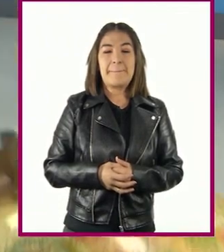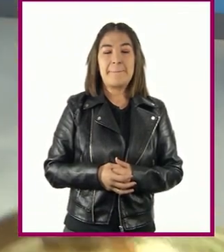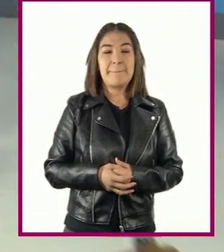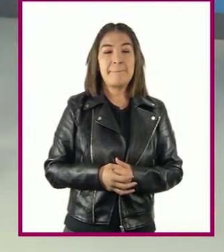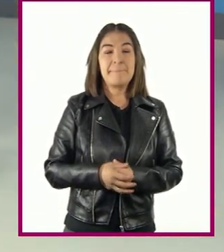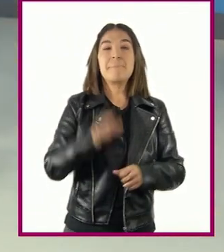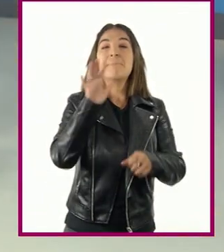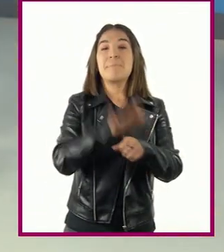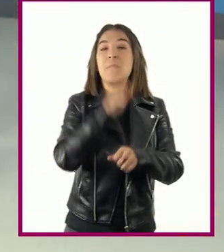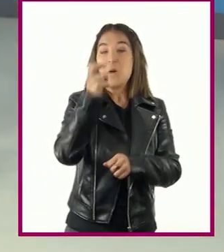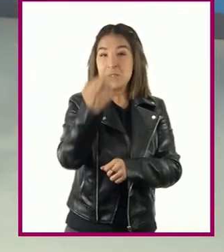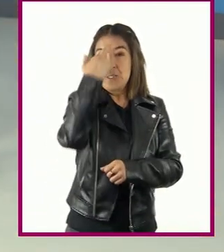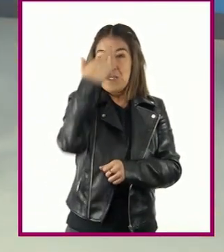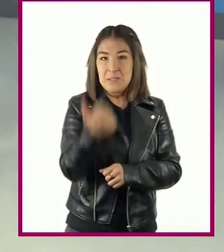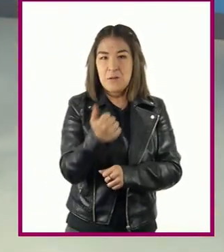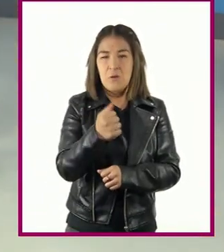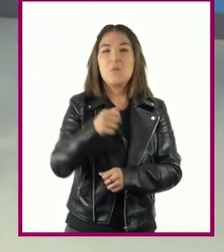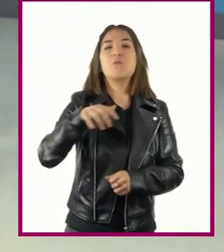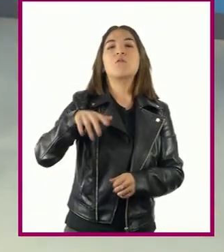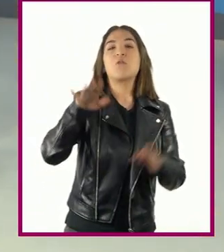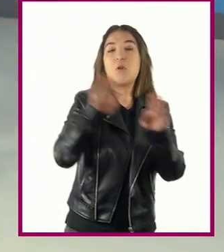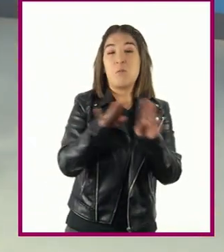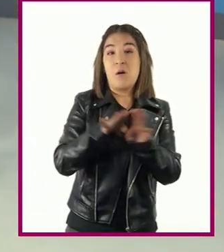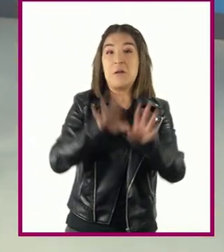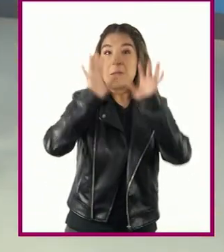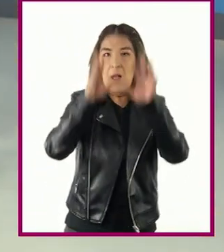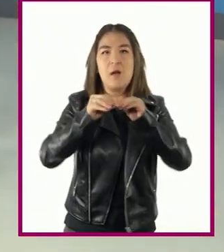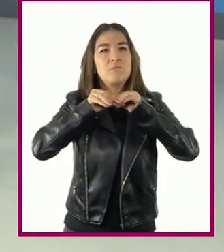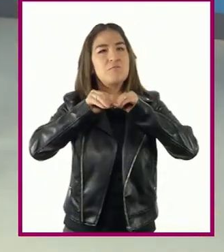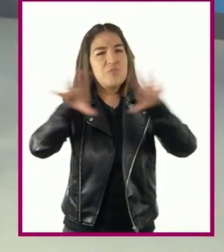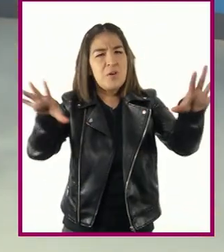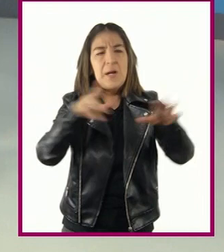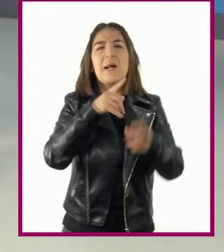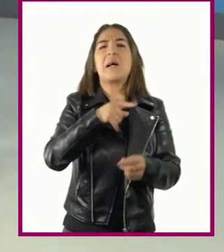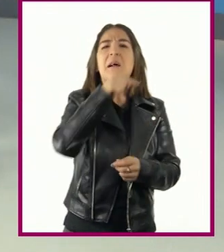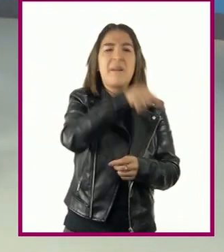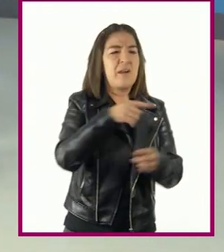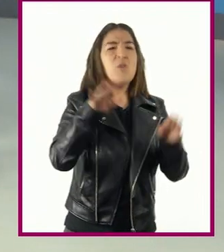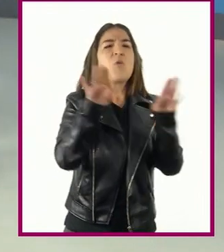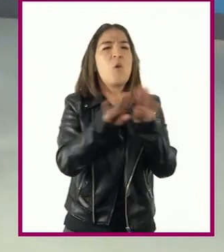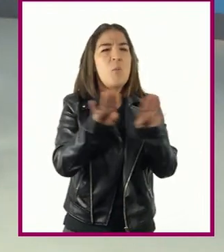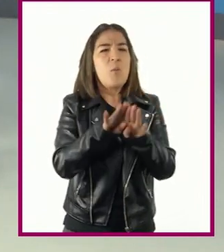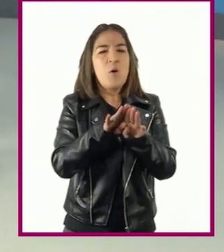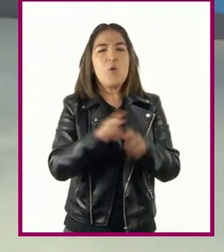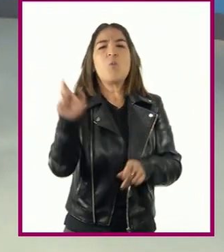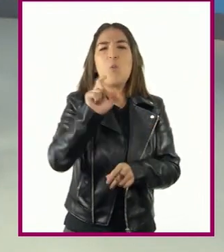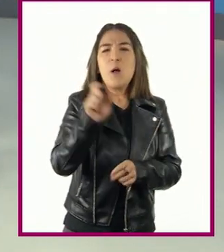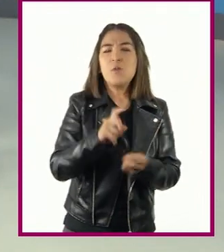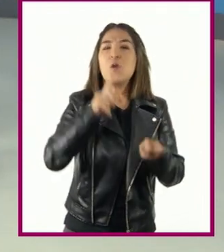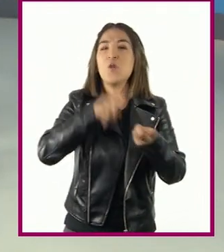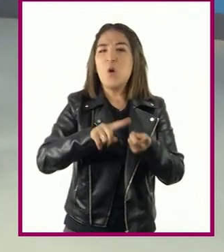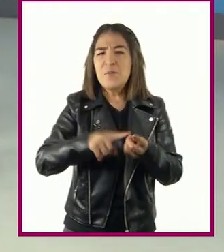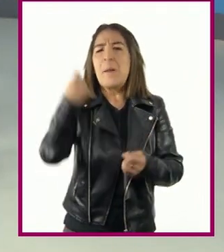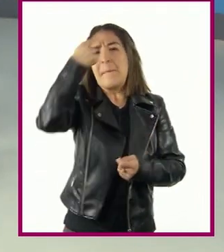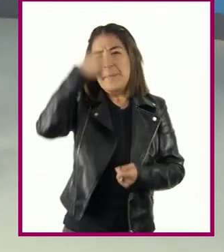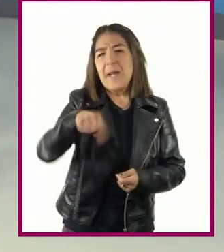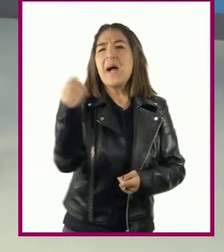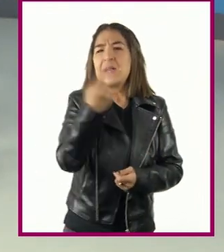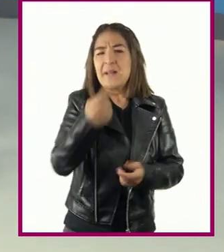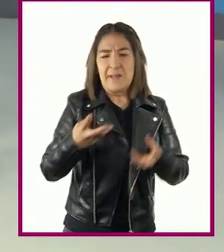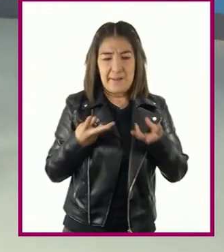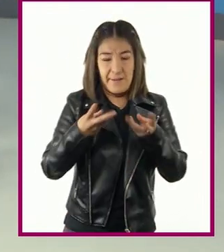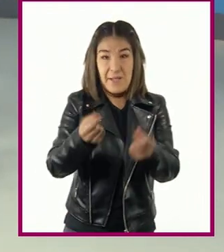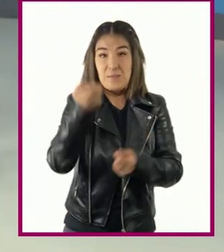Por ello, cuando se hace pública la información sobre cómo, cuándo, dónde y para qué se gastan